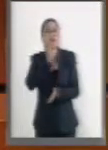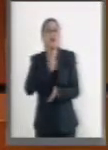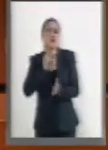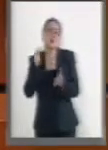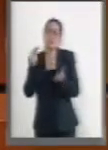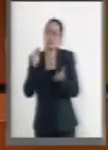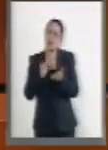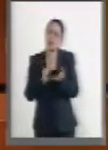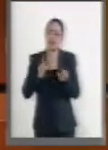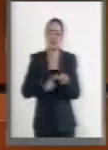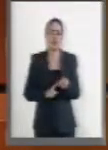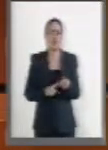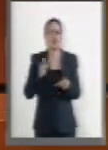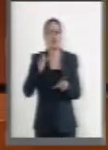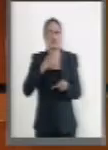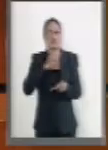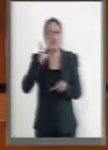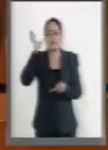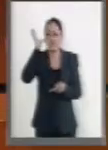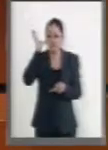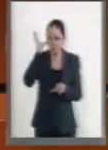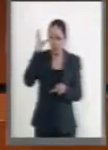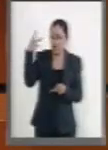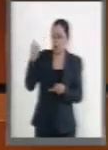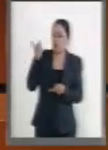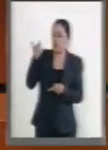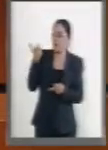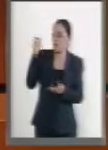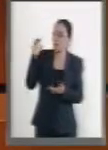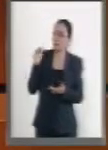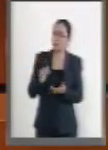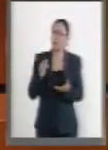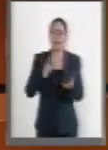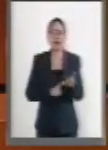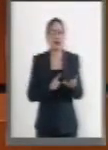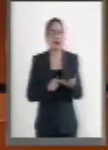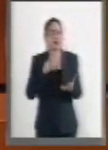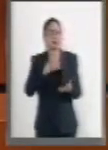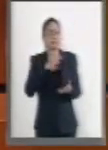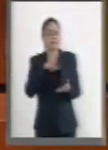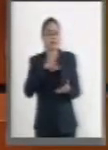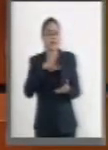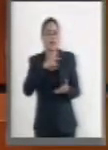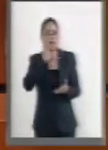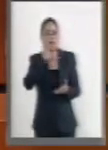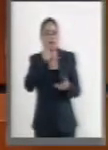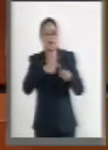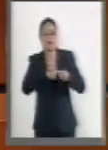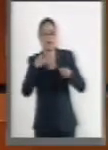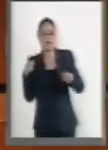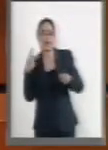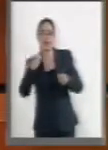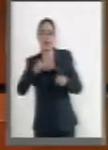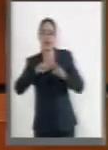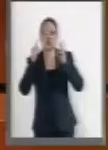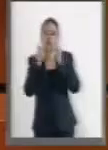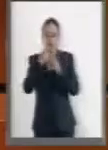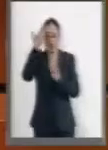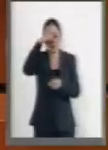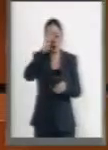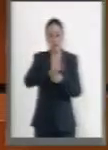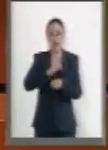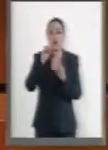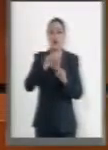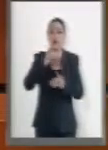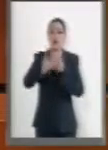la desaceleración de la economía china e inestabilidades políticas como la salida de Gran Bretaña de la Unión Europea o el proceso